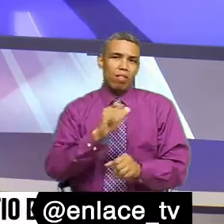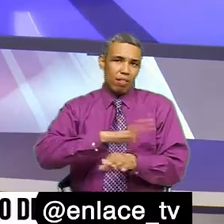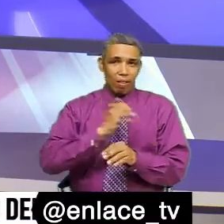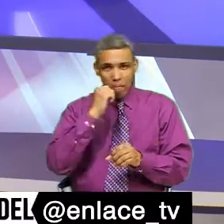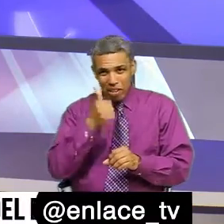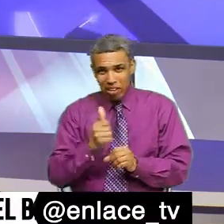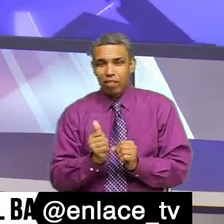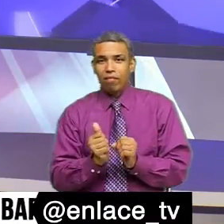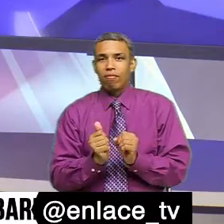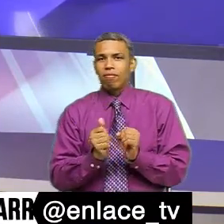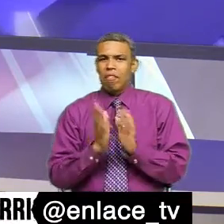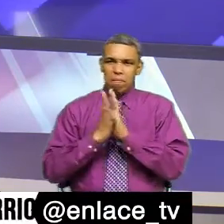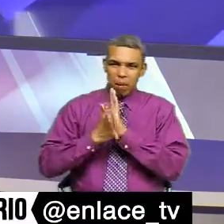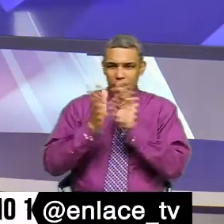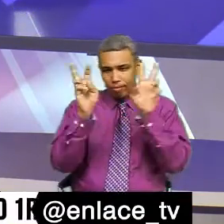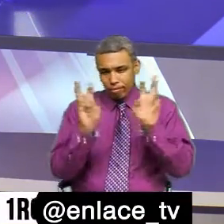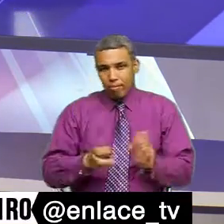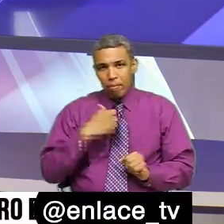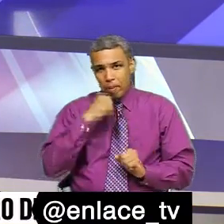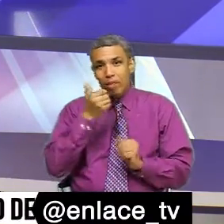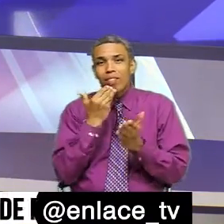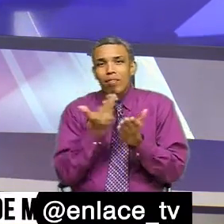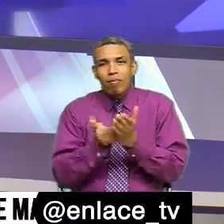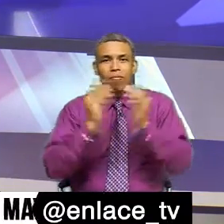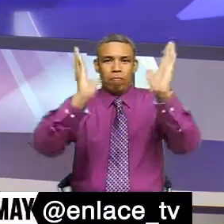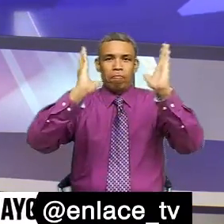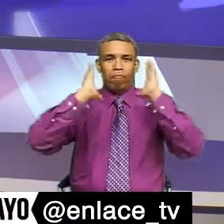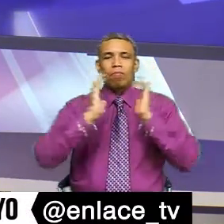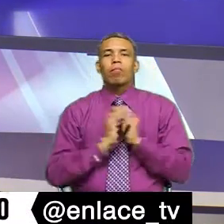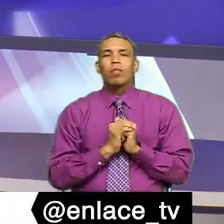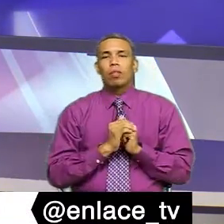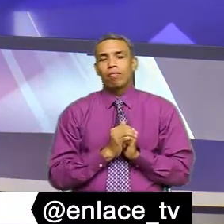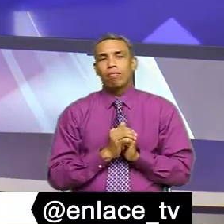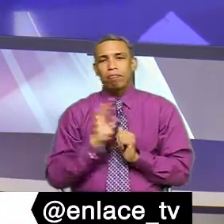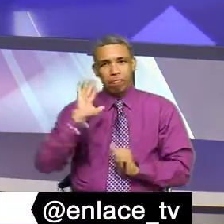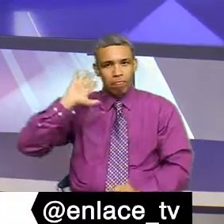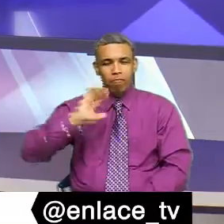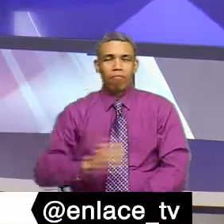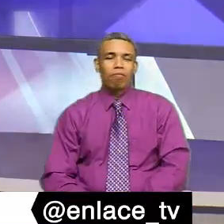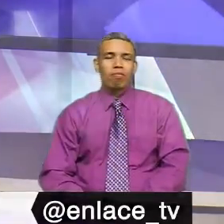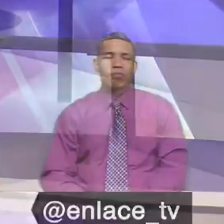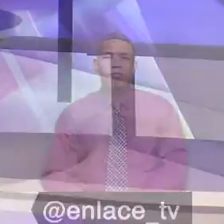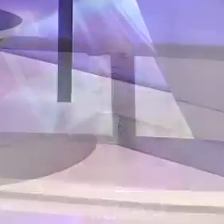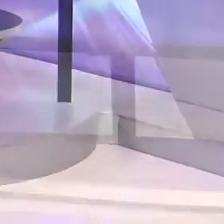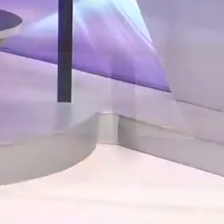emisión más del noticiero que usted quiere ver. Gracias por habernos acompañado y que tengan todos una feliz noche.